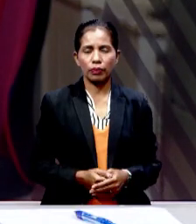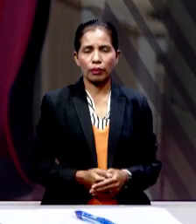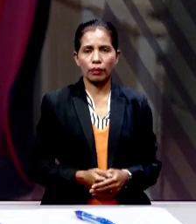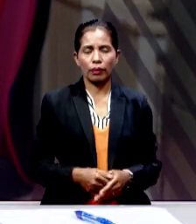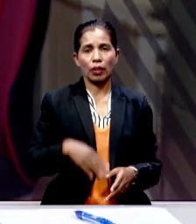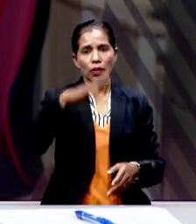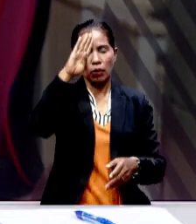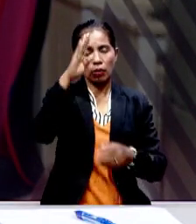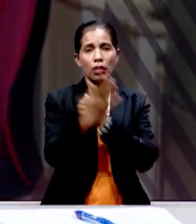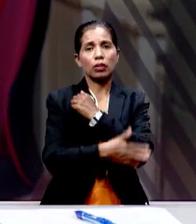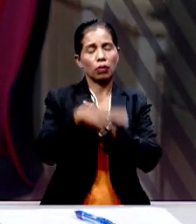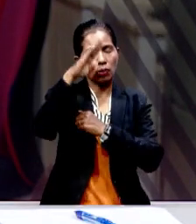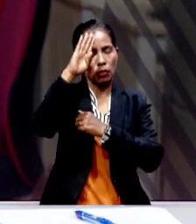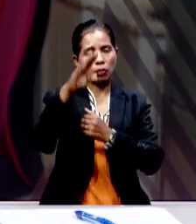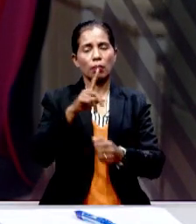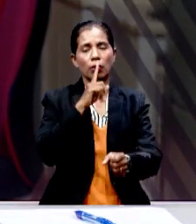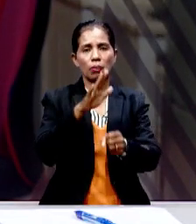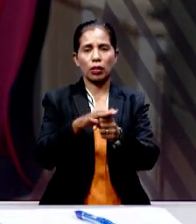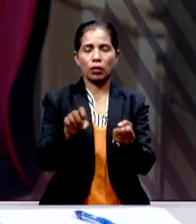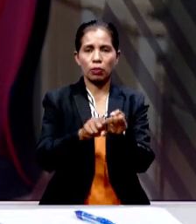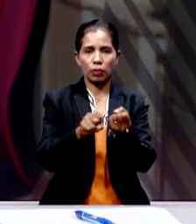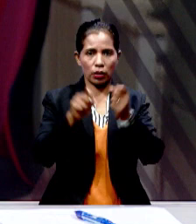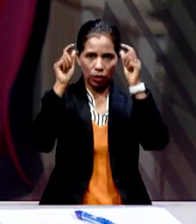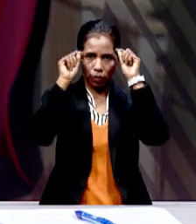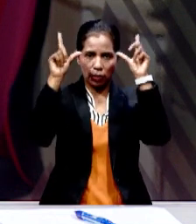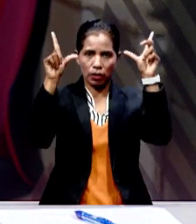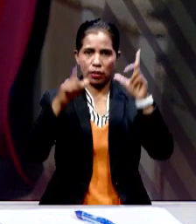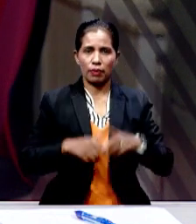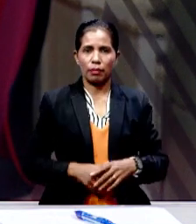Cuba ha comprometido apoyo a la FATI en Timor-Leste.